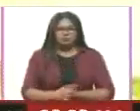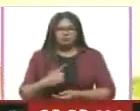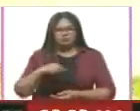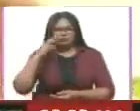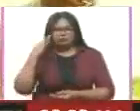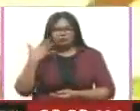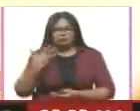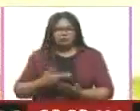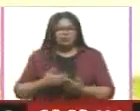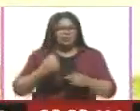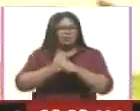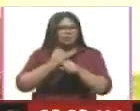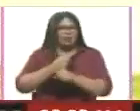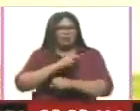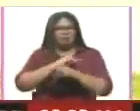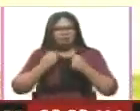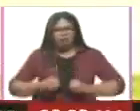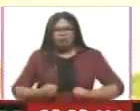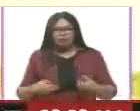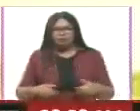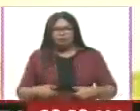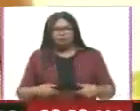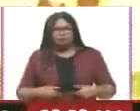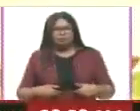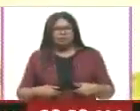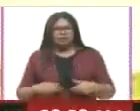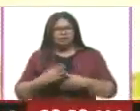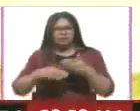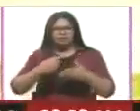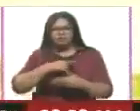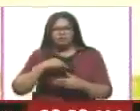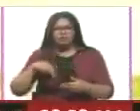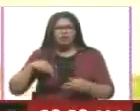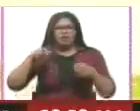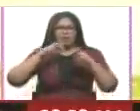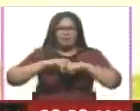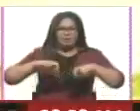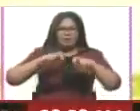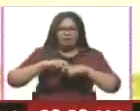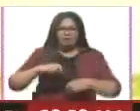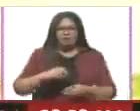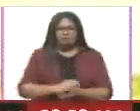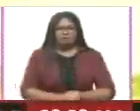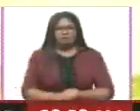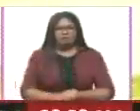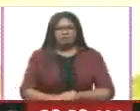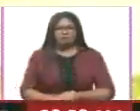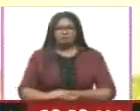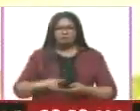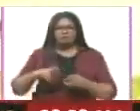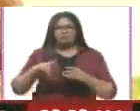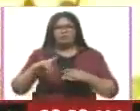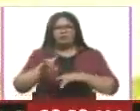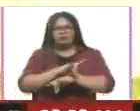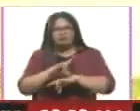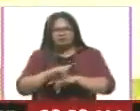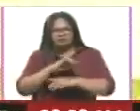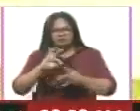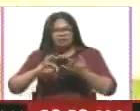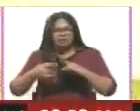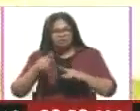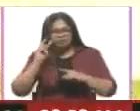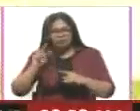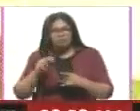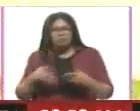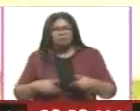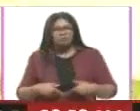con un equipo donde Paola es comisaria y curadora, pero también hay investigadores, está el arquitecto Enrique Vera, está el museógrafo